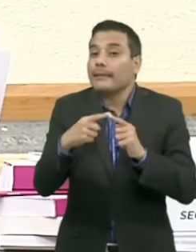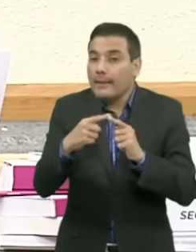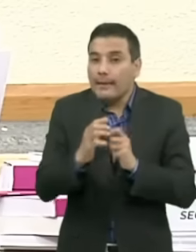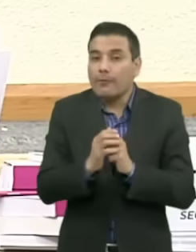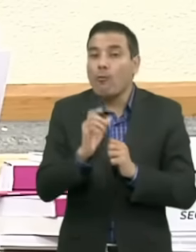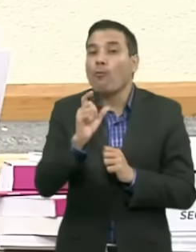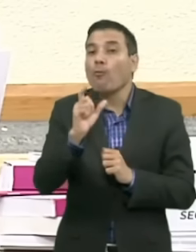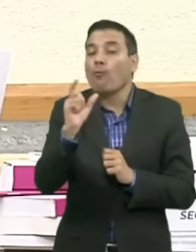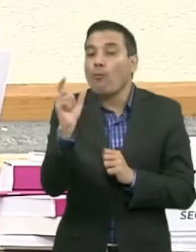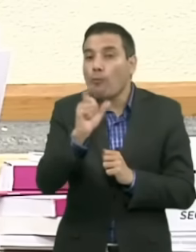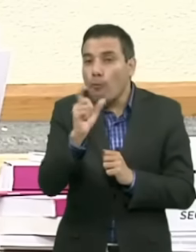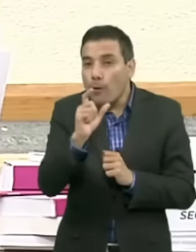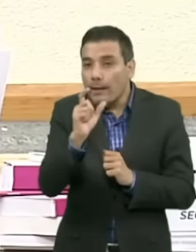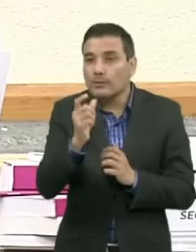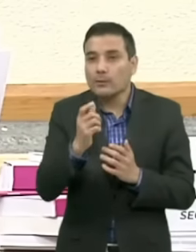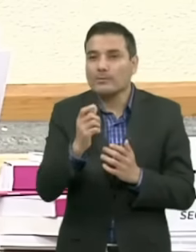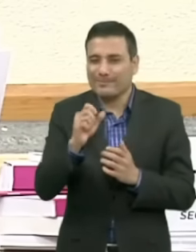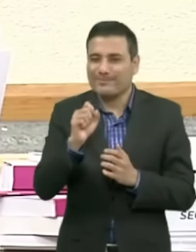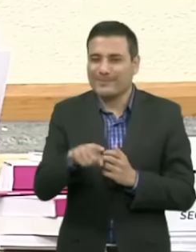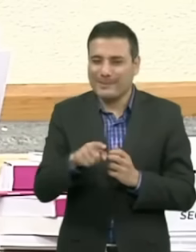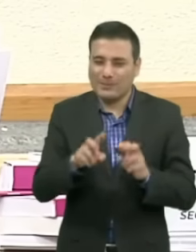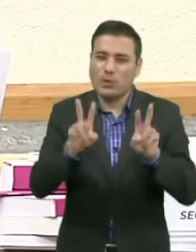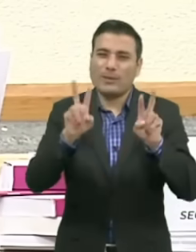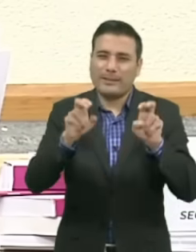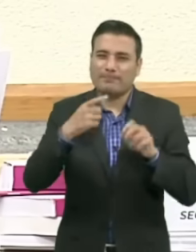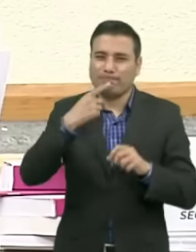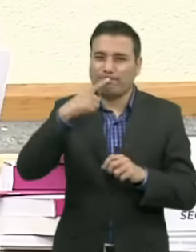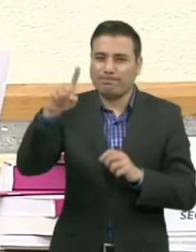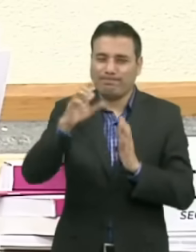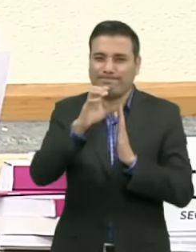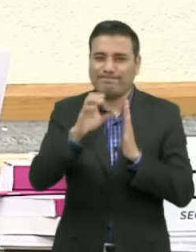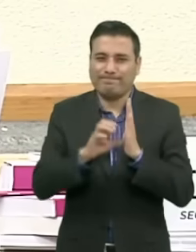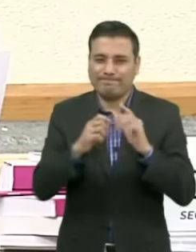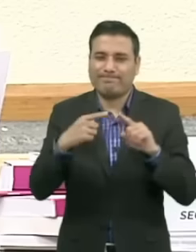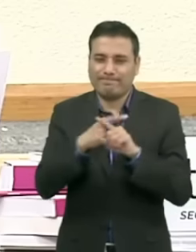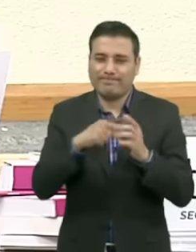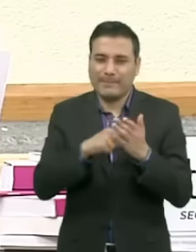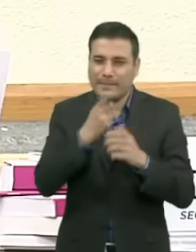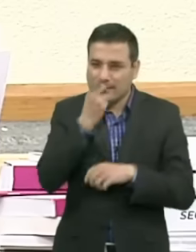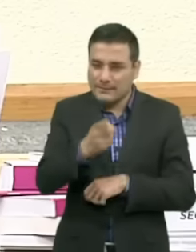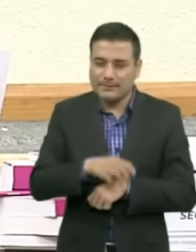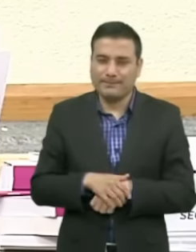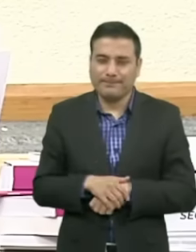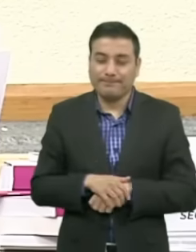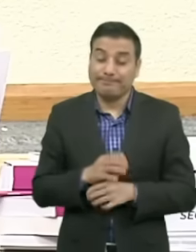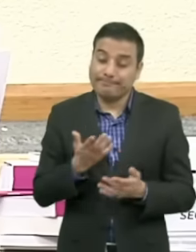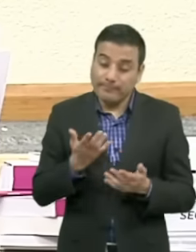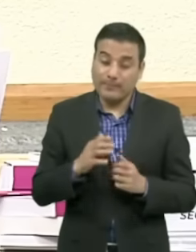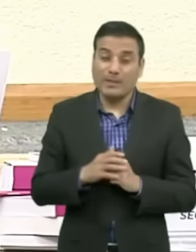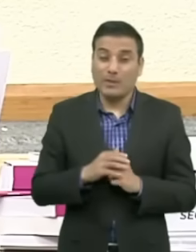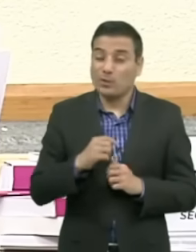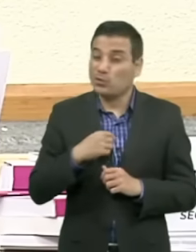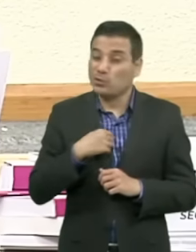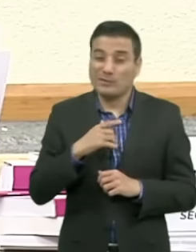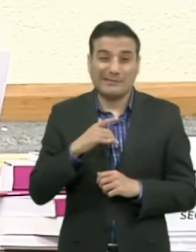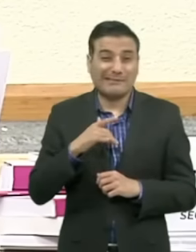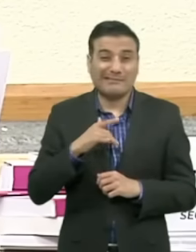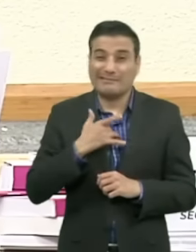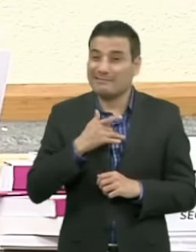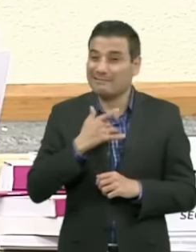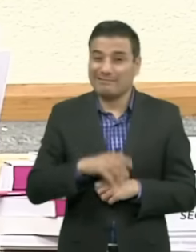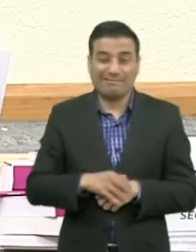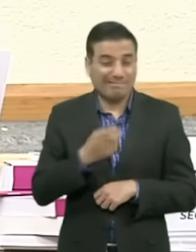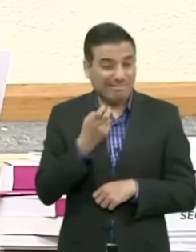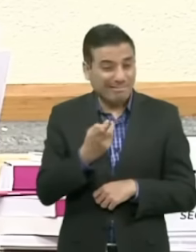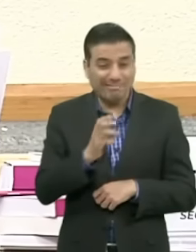especificaciones en lo que corresponde a controversia y acción de inconstitucionalidad. Me parece que no estamos en el supuesto de poderlo